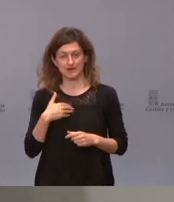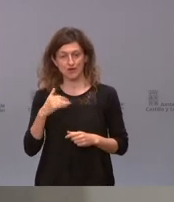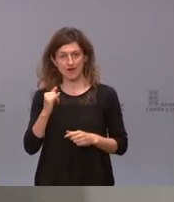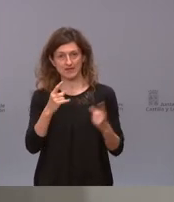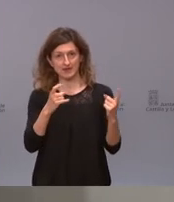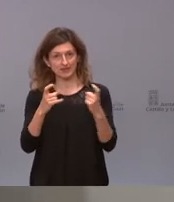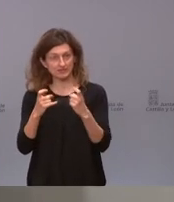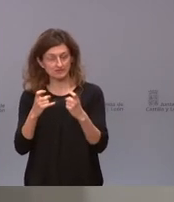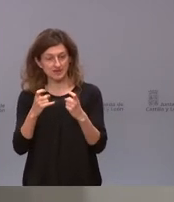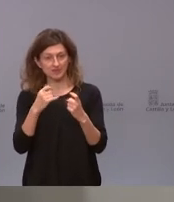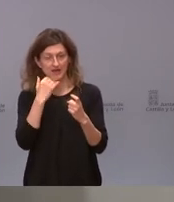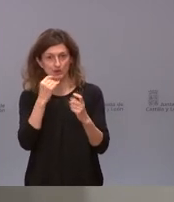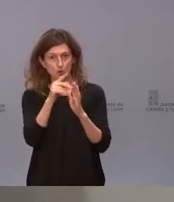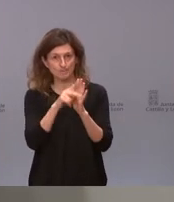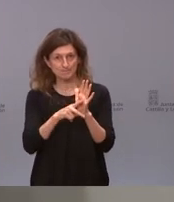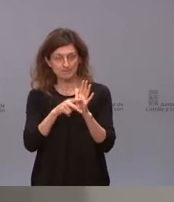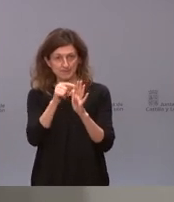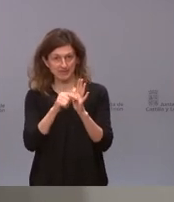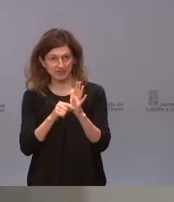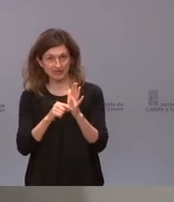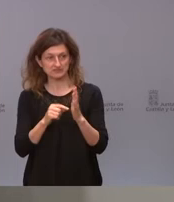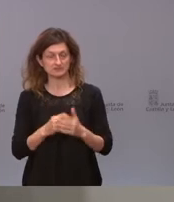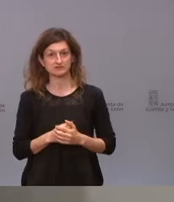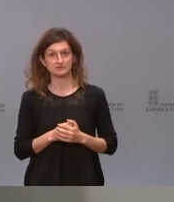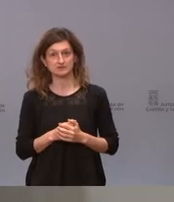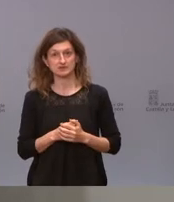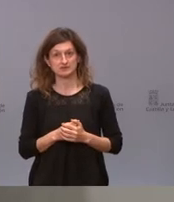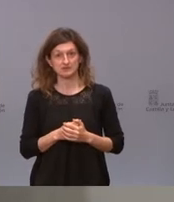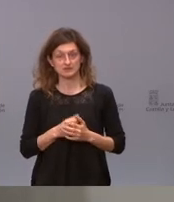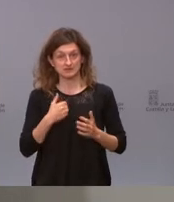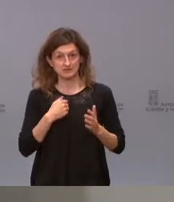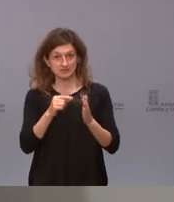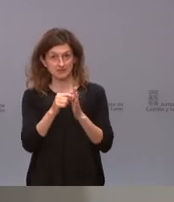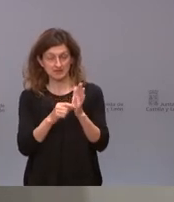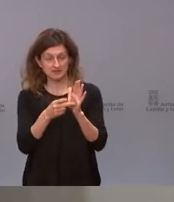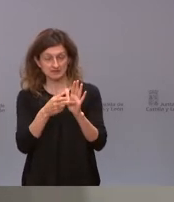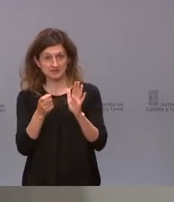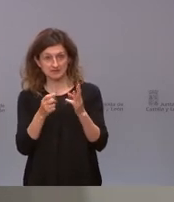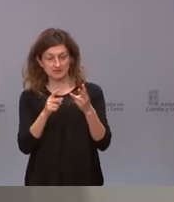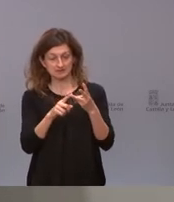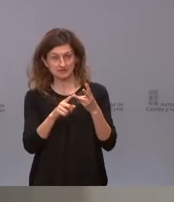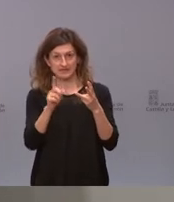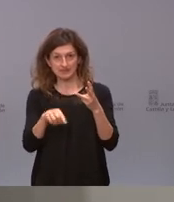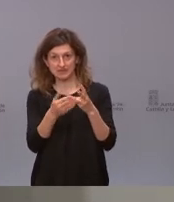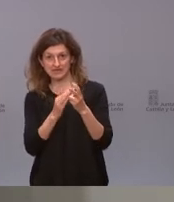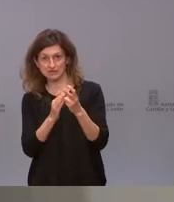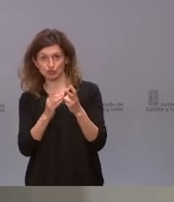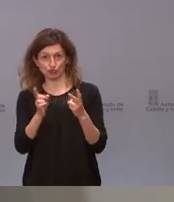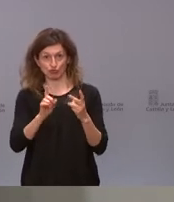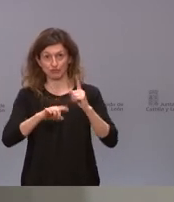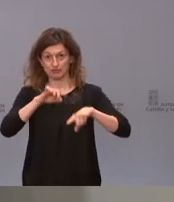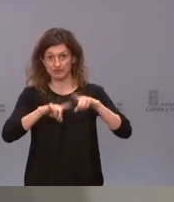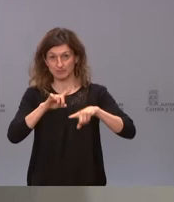la necesidad de que haya un paquete de medidas pero eso no quiere decir que si me quitan dos medidas y tengo una tercera quite también la tercera no entonces ya